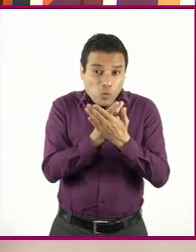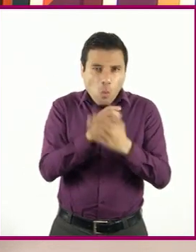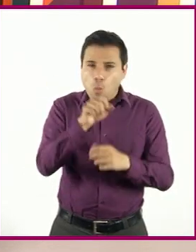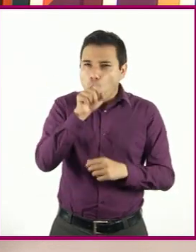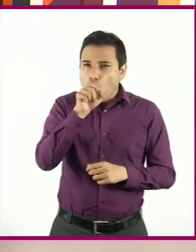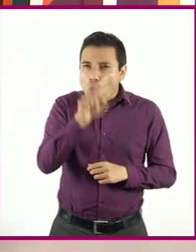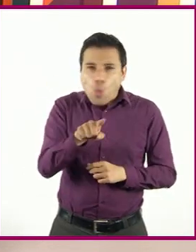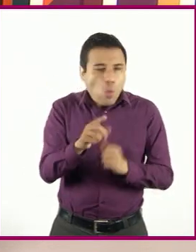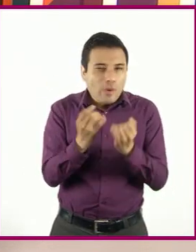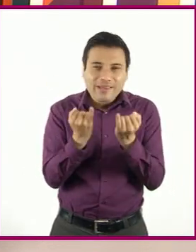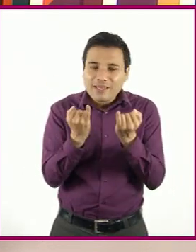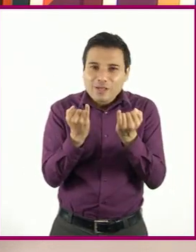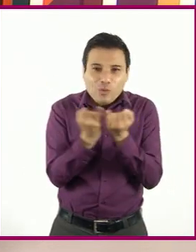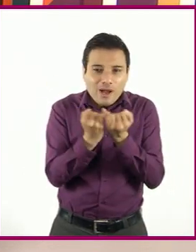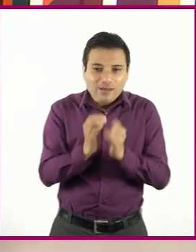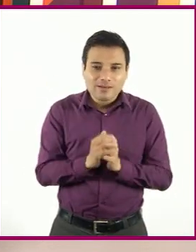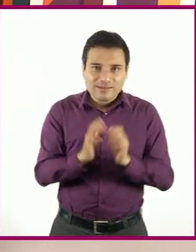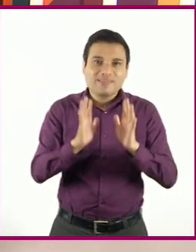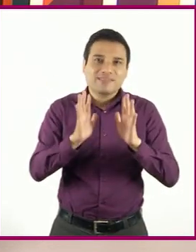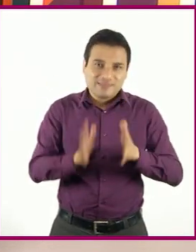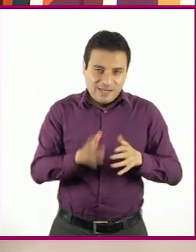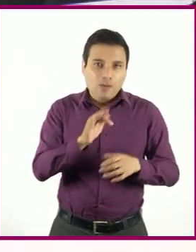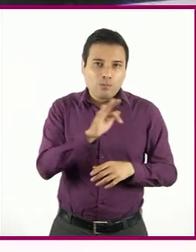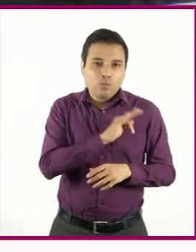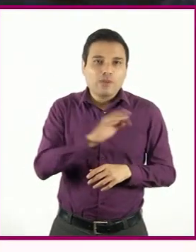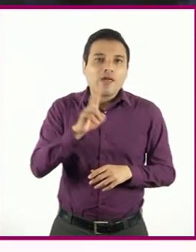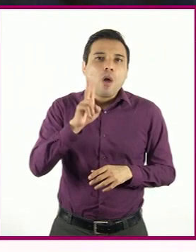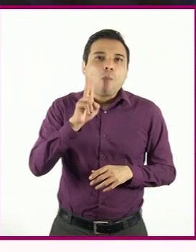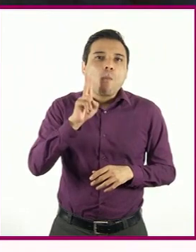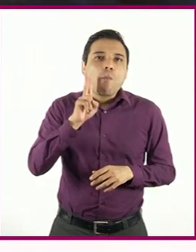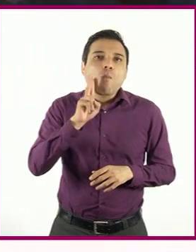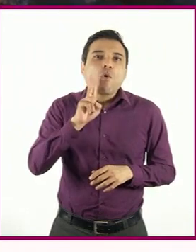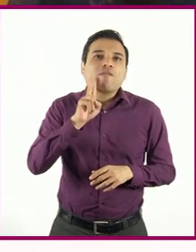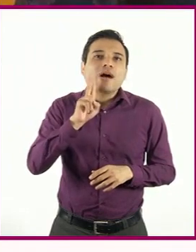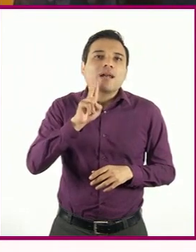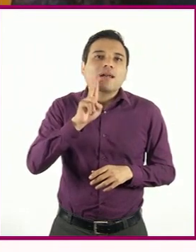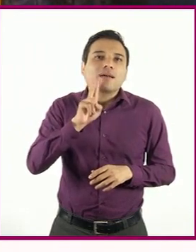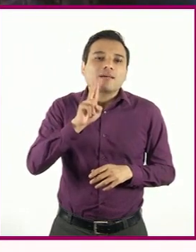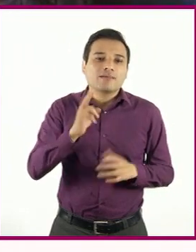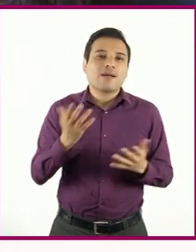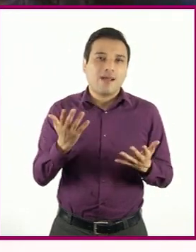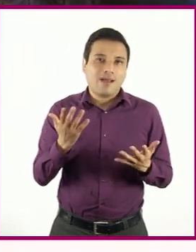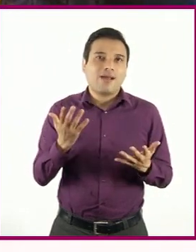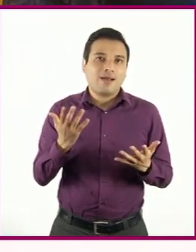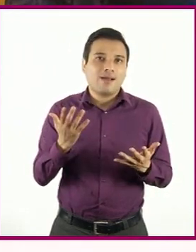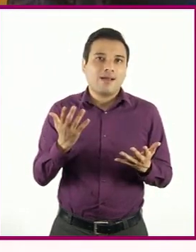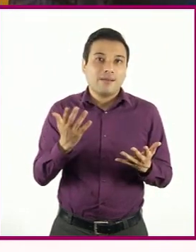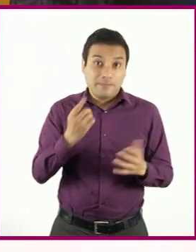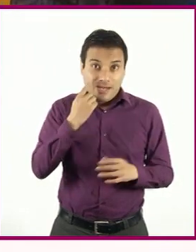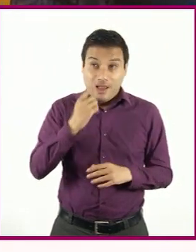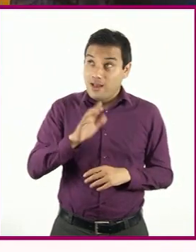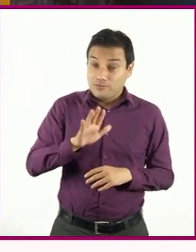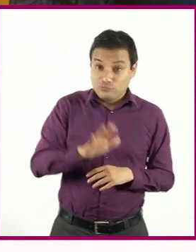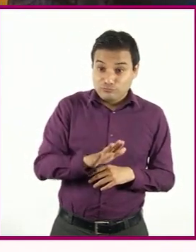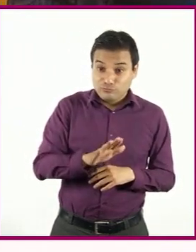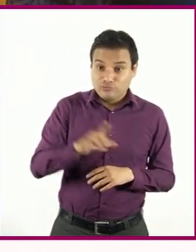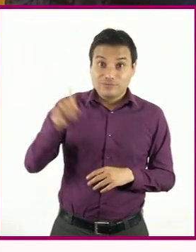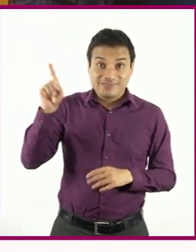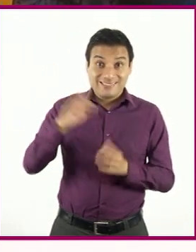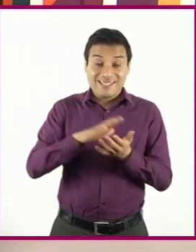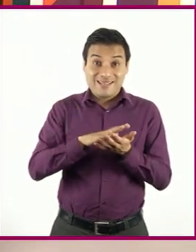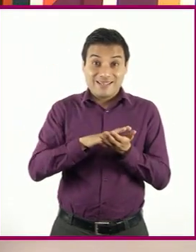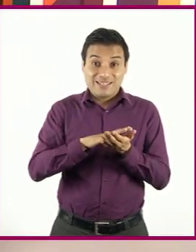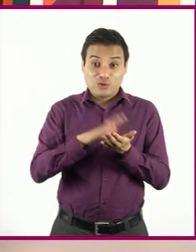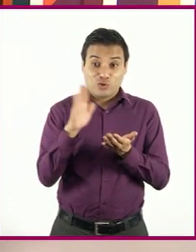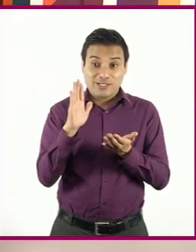bien la manera en que funciona. Les decía el pedal. El perro acciona y se levanta la tapa.